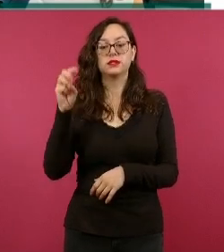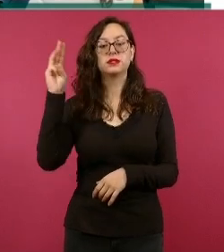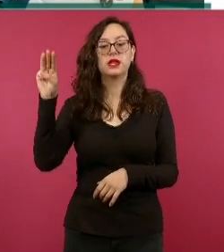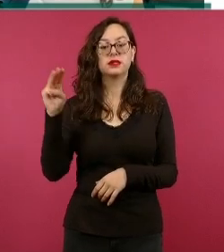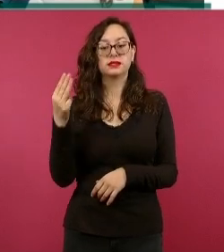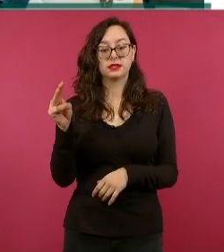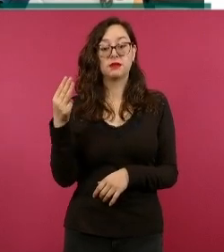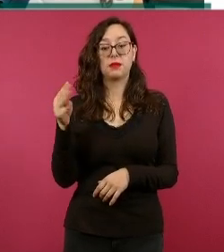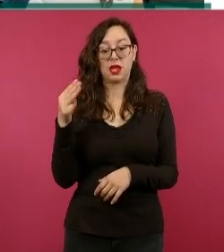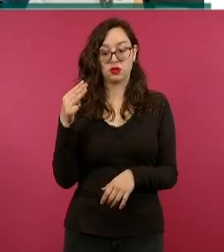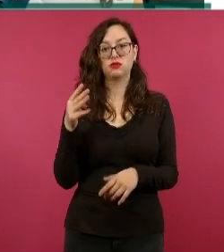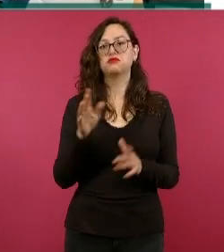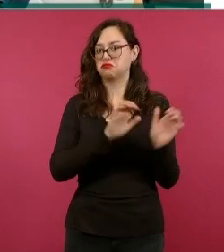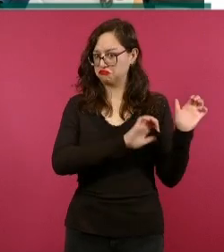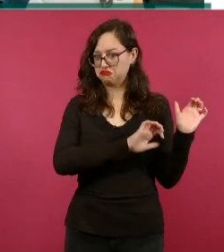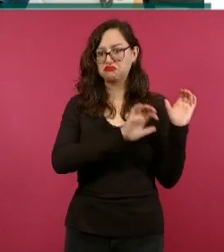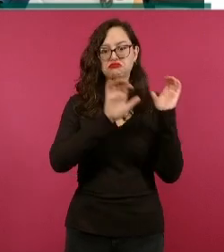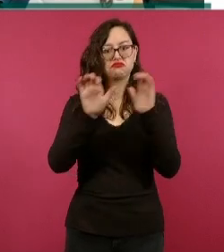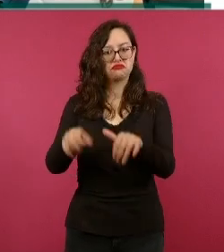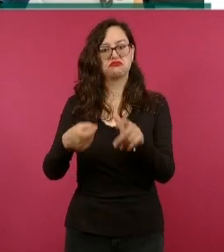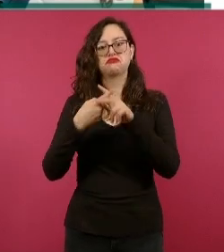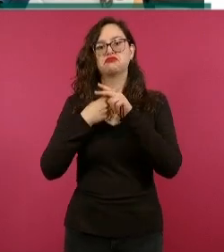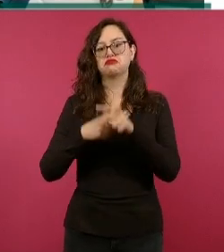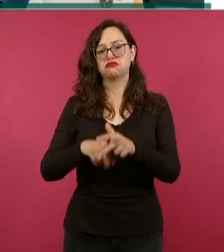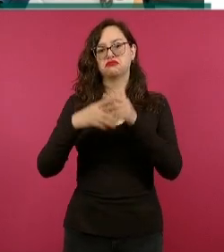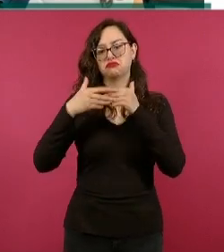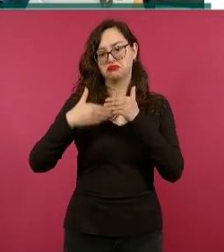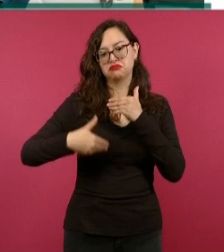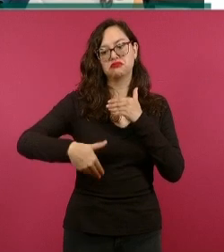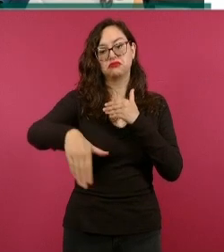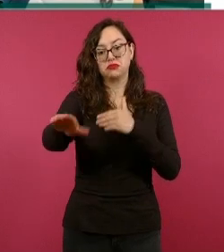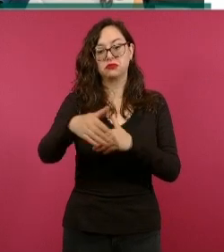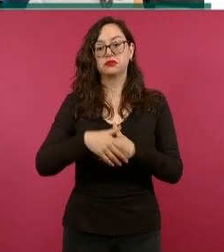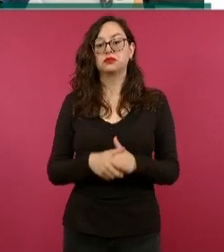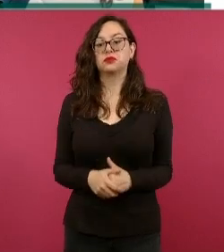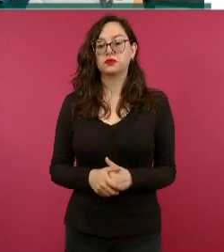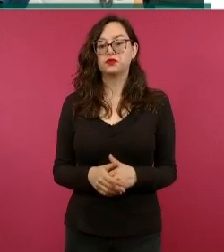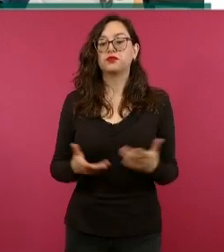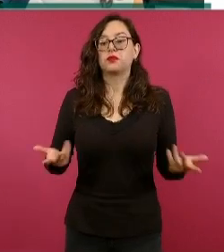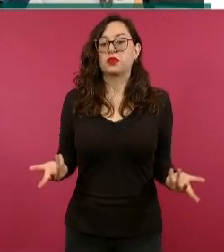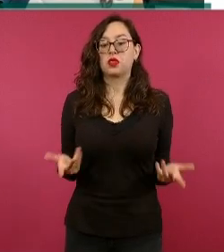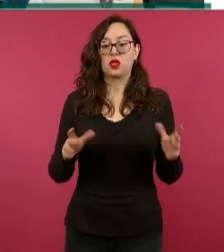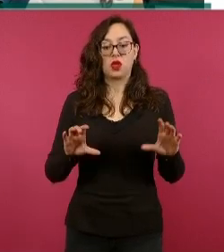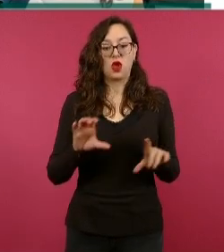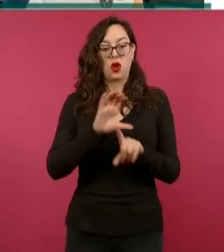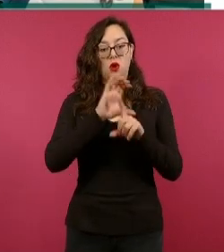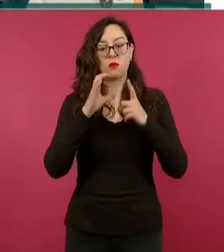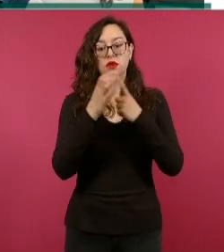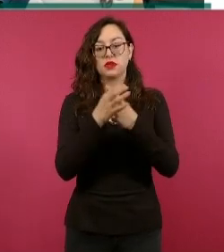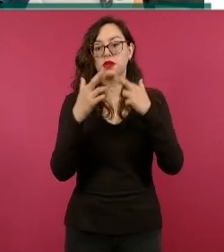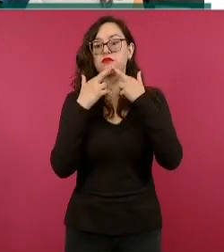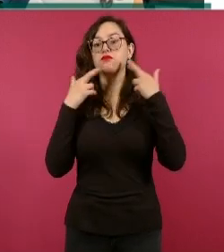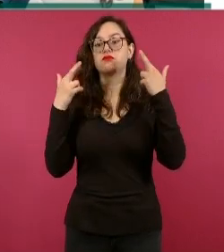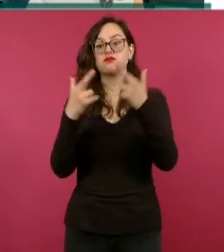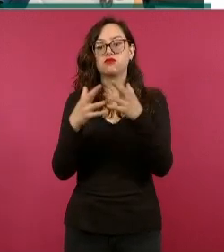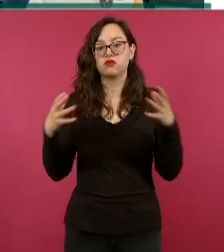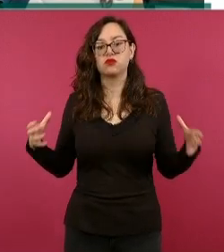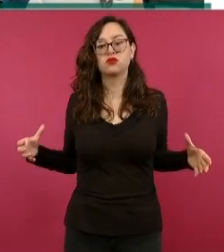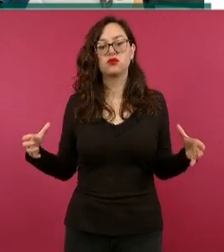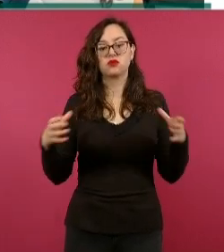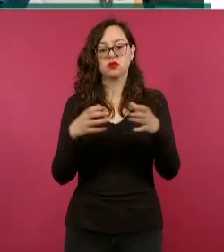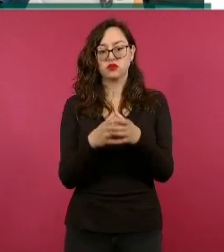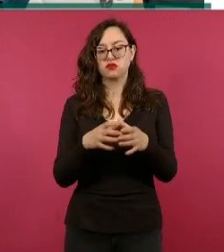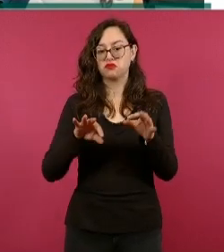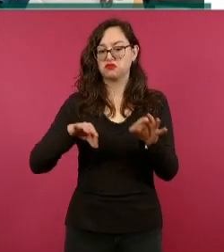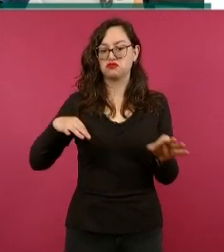hospitales básicos y comunitarios para la atención de personas sin seguridad social. De los comités llevamos el 100%, 1,074 comités de la clínica es nuestra